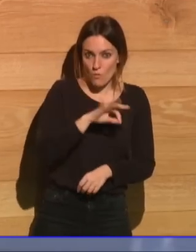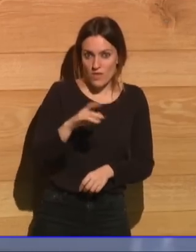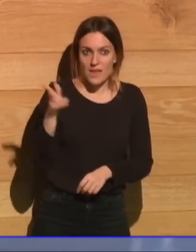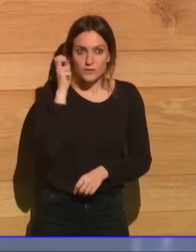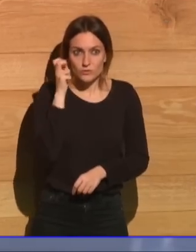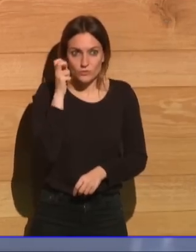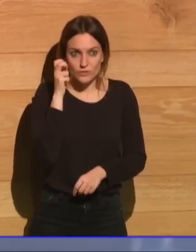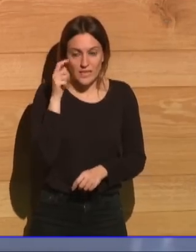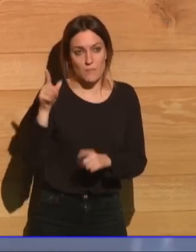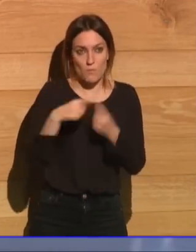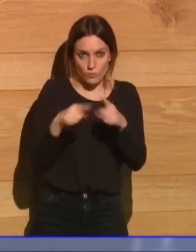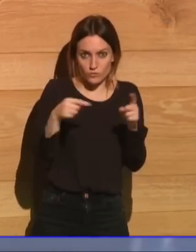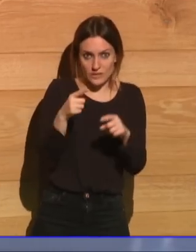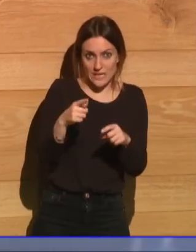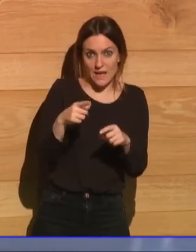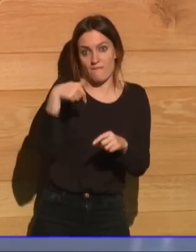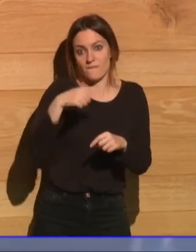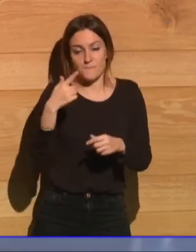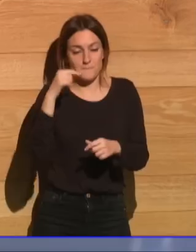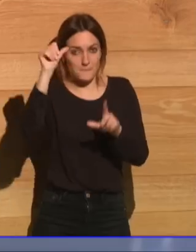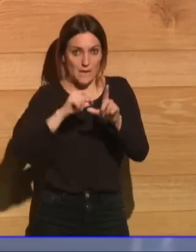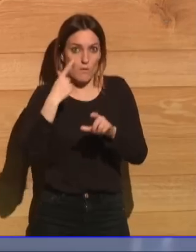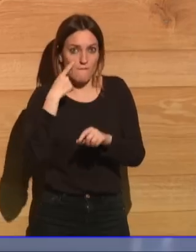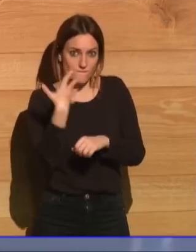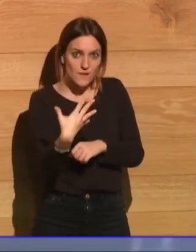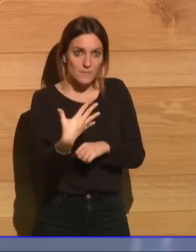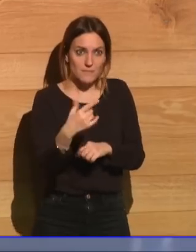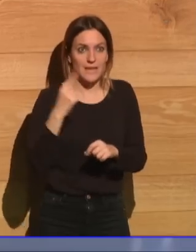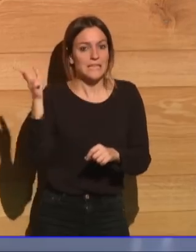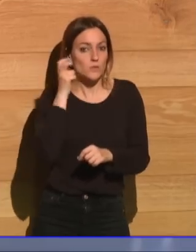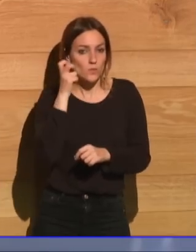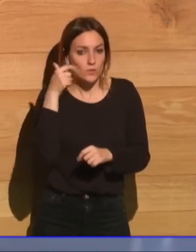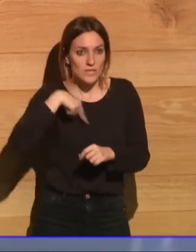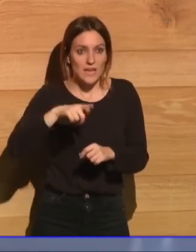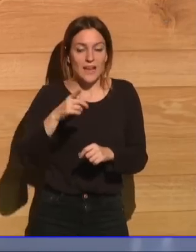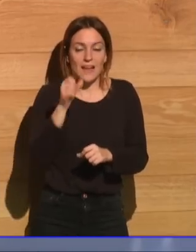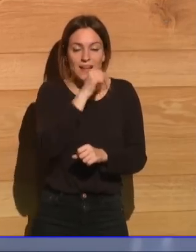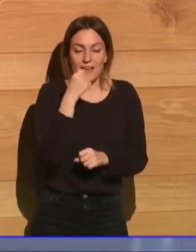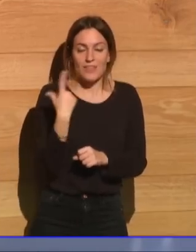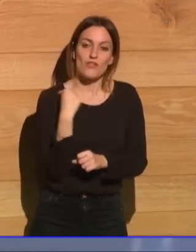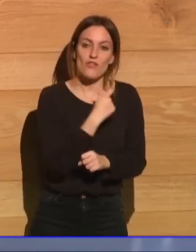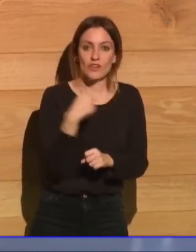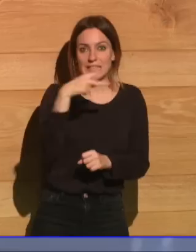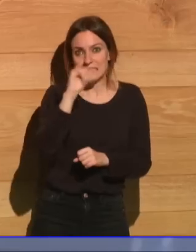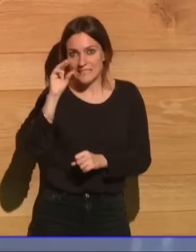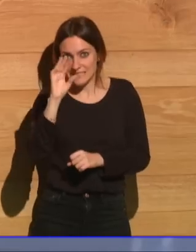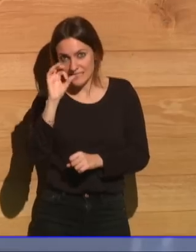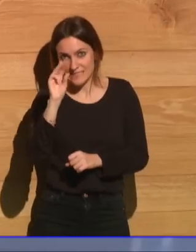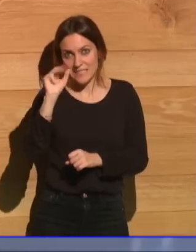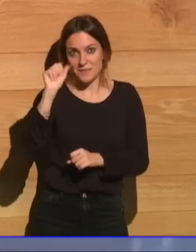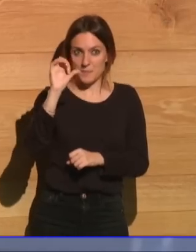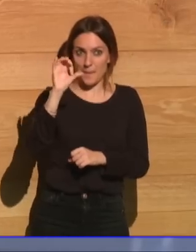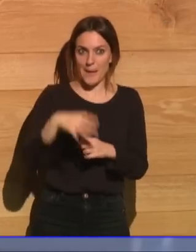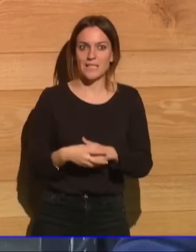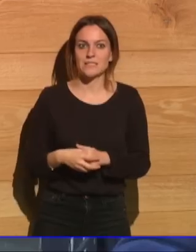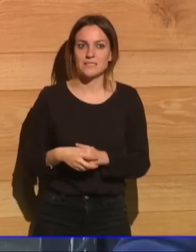película Fama y escucharéis la canción de la colonia Chispas. porque está en esta banda sonora. ¿Eso es un